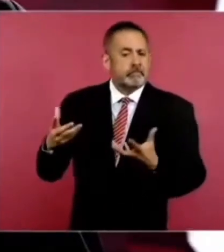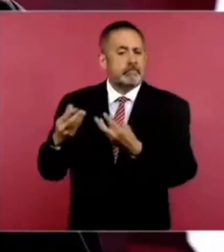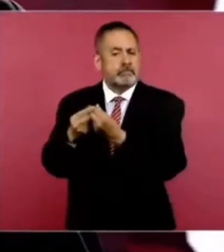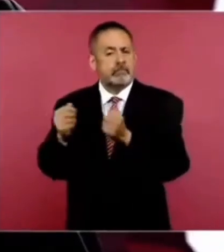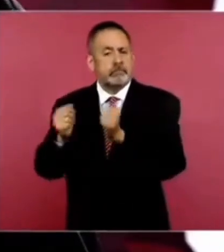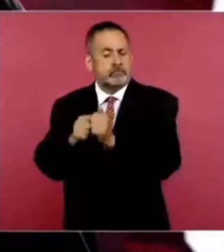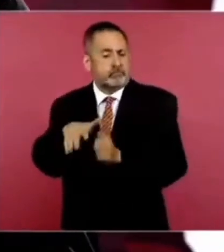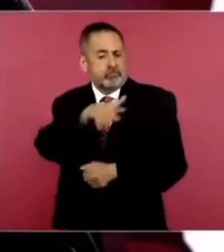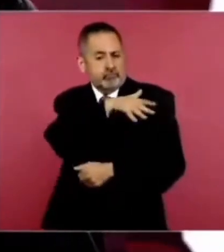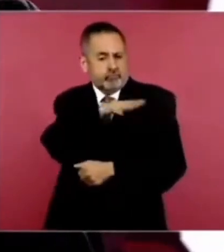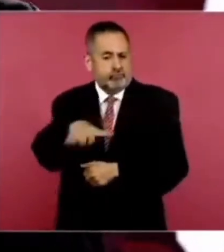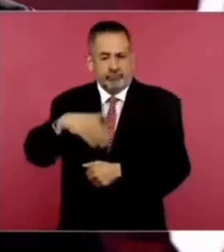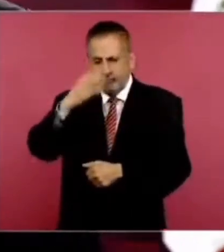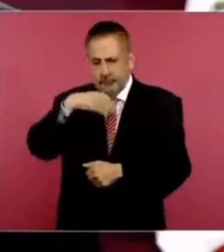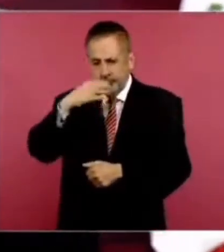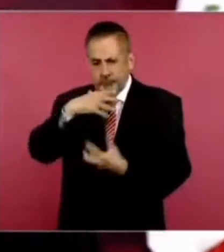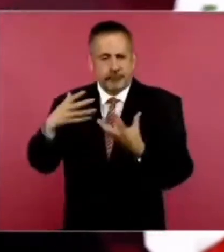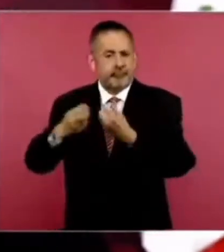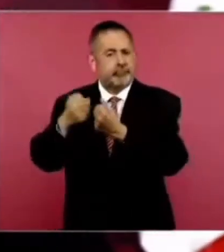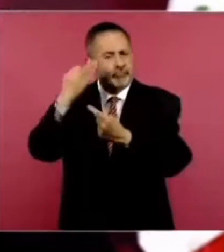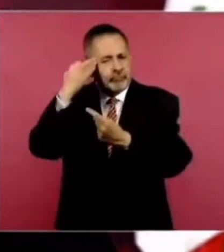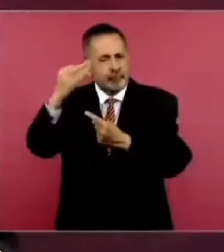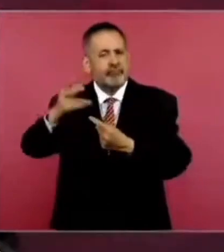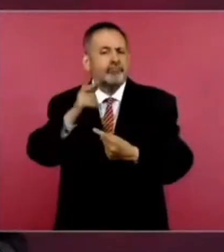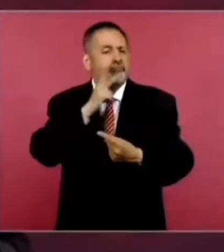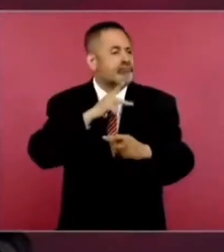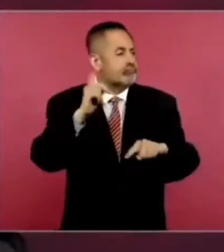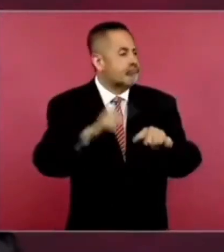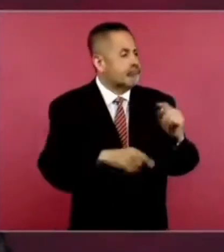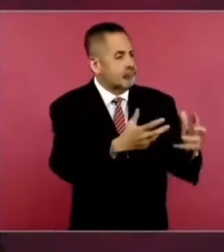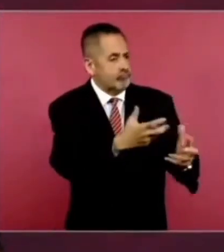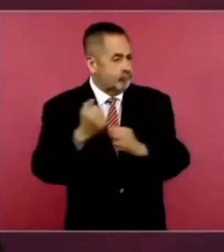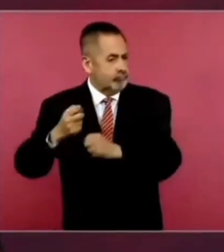con el general Cárdenas cuando la expropiación petrolera,